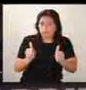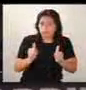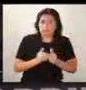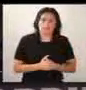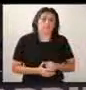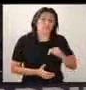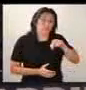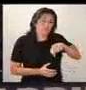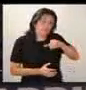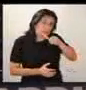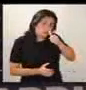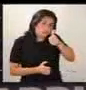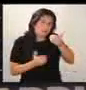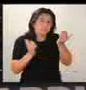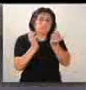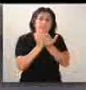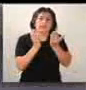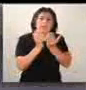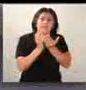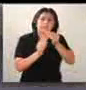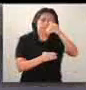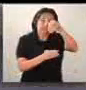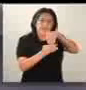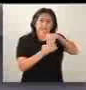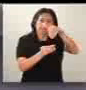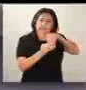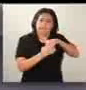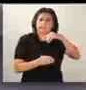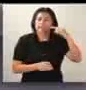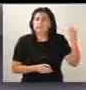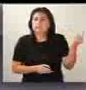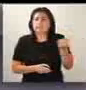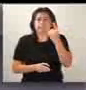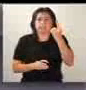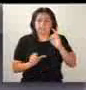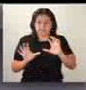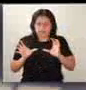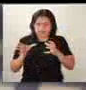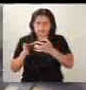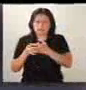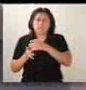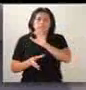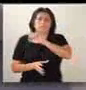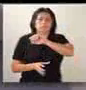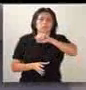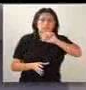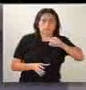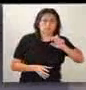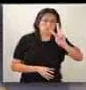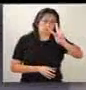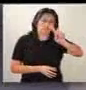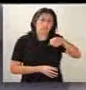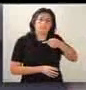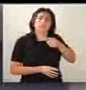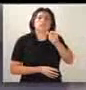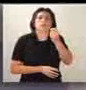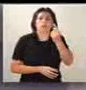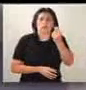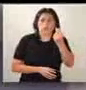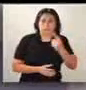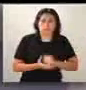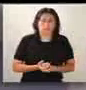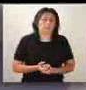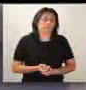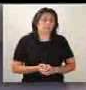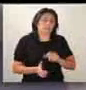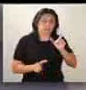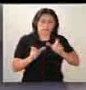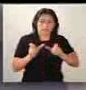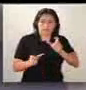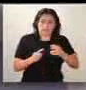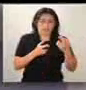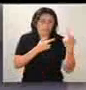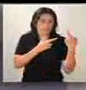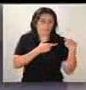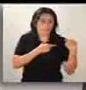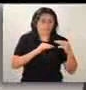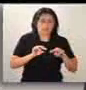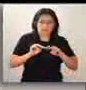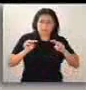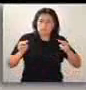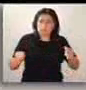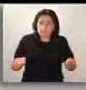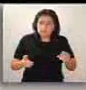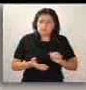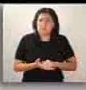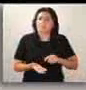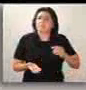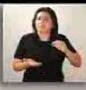Andino 2011, donde elegiremos presidente y vicepresidentes de la República, congresistas y a nuestros representantes ante el Parlamento Andino. Y